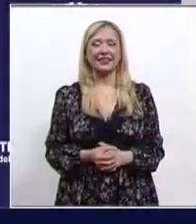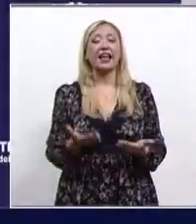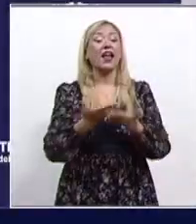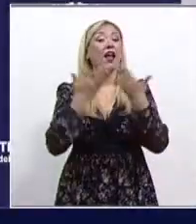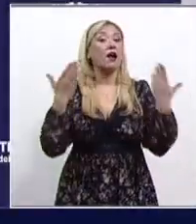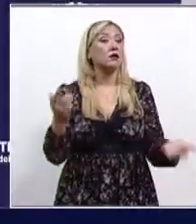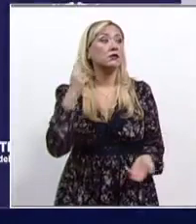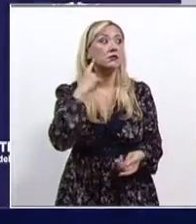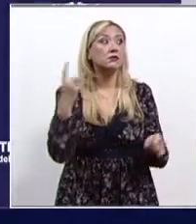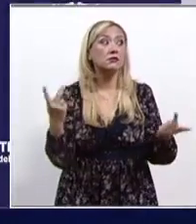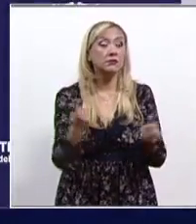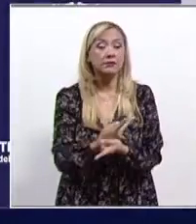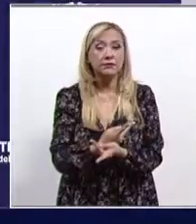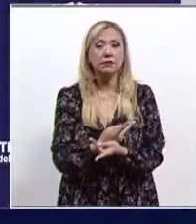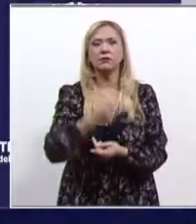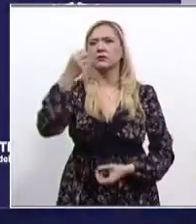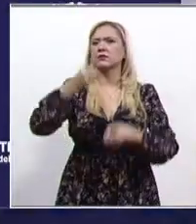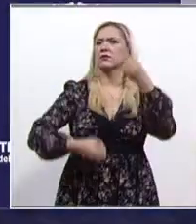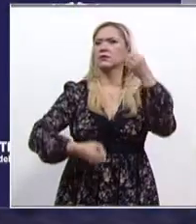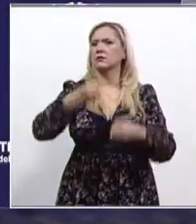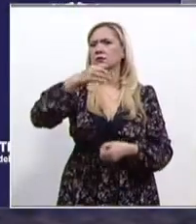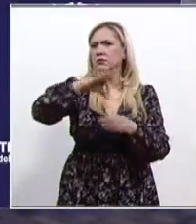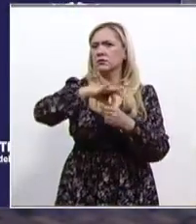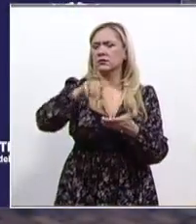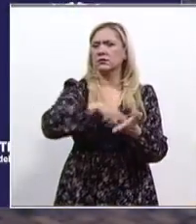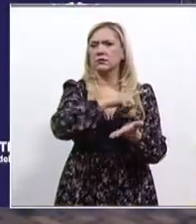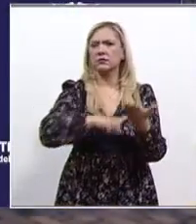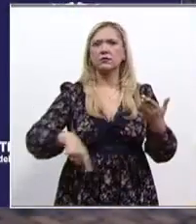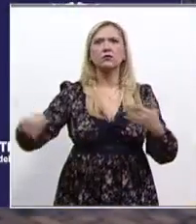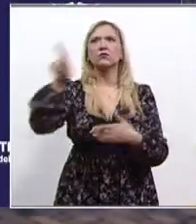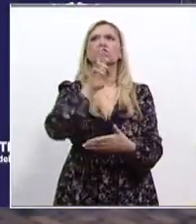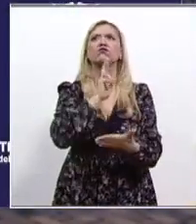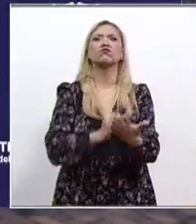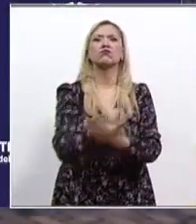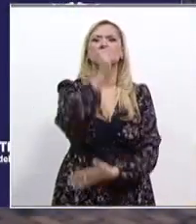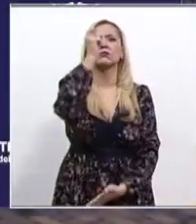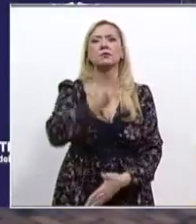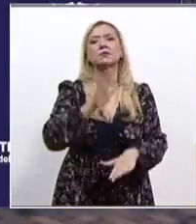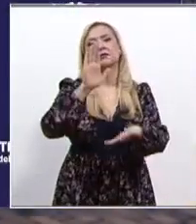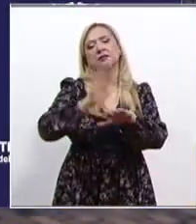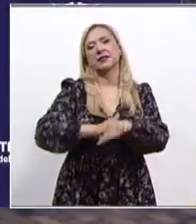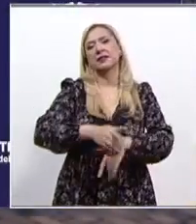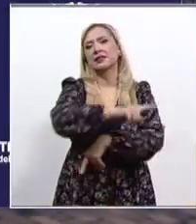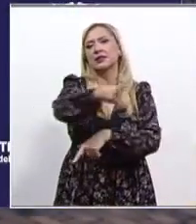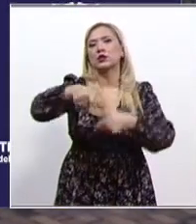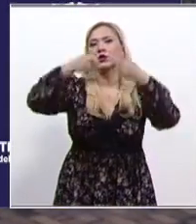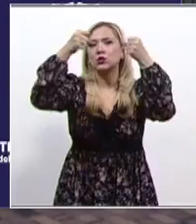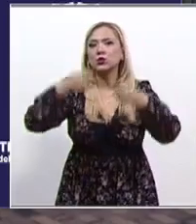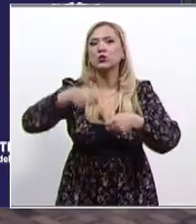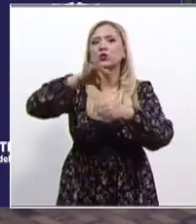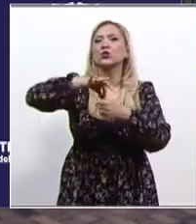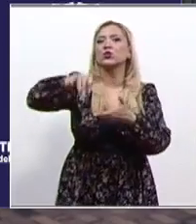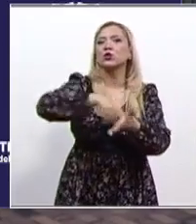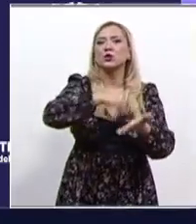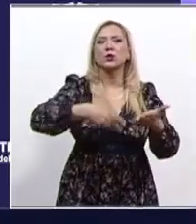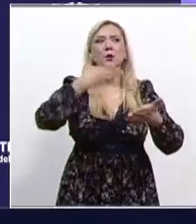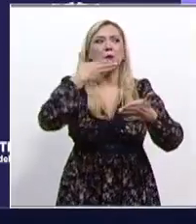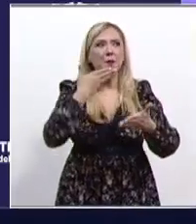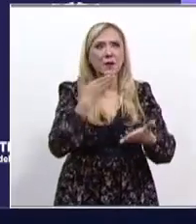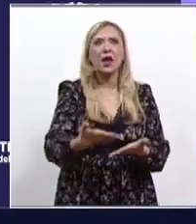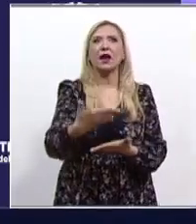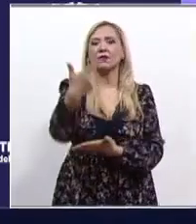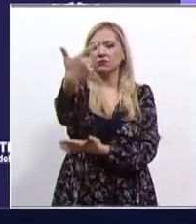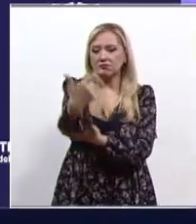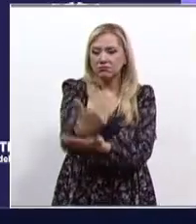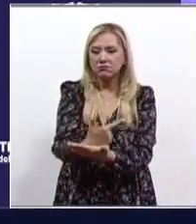Al regresar, los tribunales electorales con sus sentencias dan certeza a las elecciones y contribuyen a mantener la